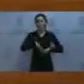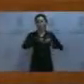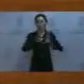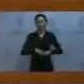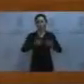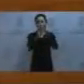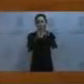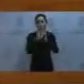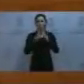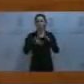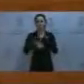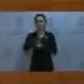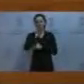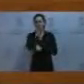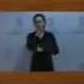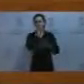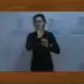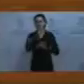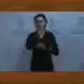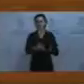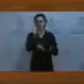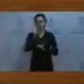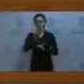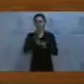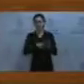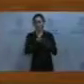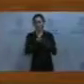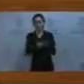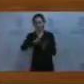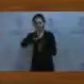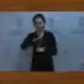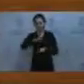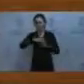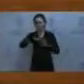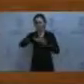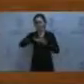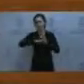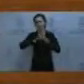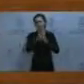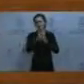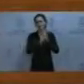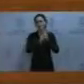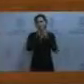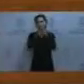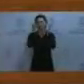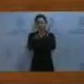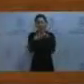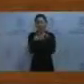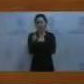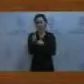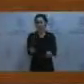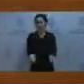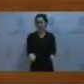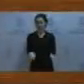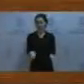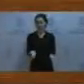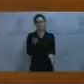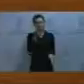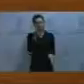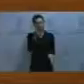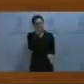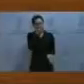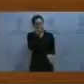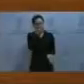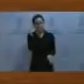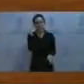por esa gestión. Segundo, volver a hacer un plan de viabilidad en condiciones que contemple la realidad de las ventas. Fíjese, le voy a poner un dato.